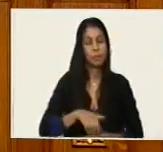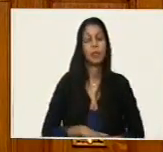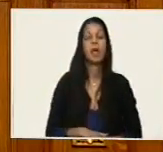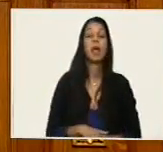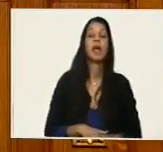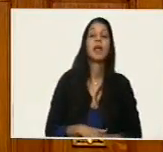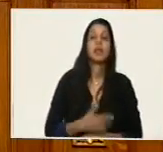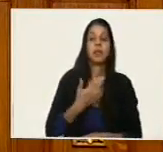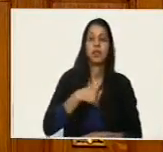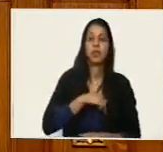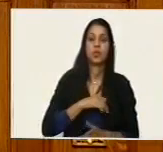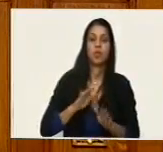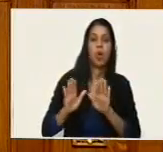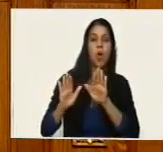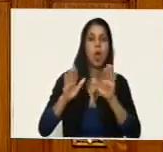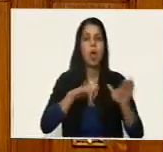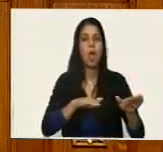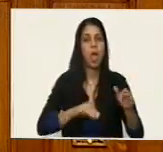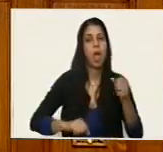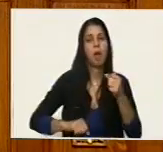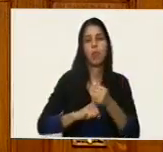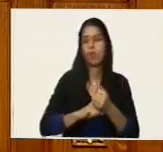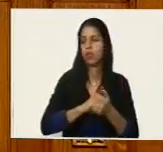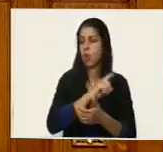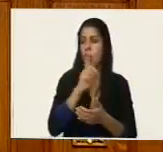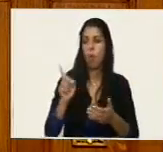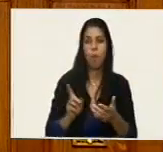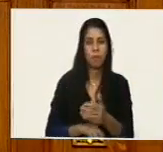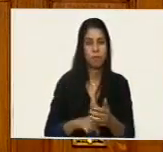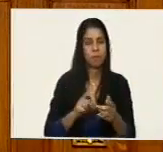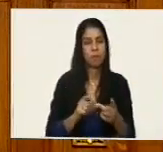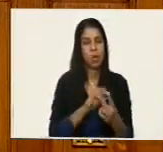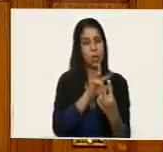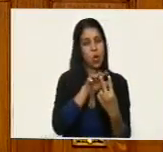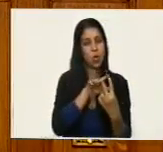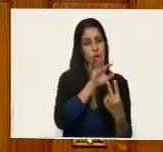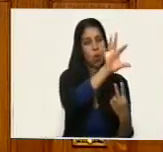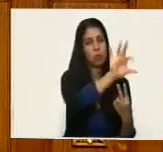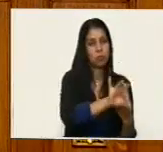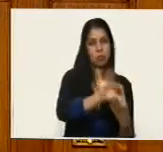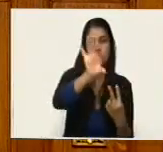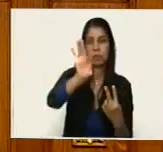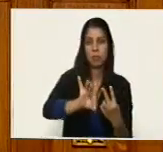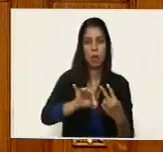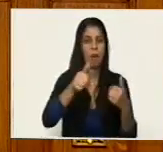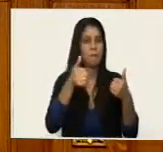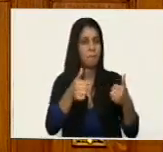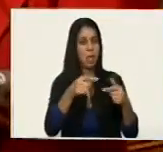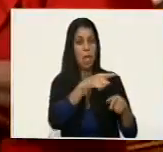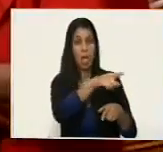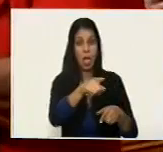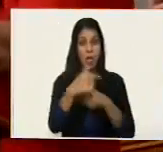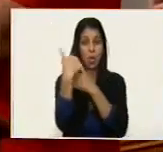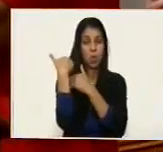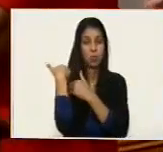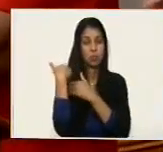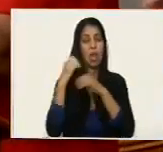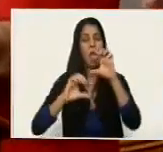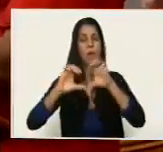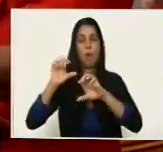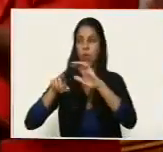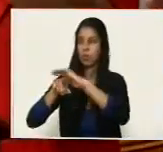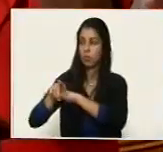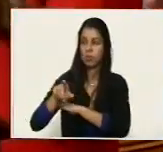pues, respaldamos plenamente las dos propuestas, los dos compañeros propuestos para esta tarea. Esperemos que lo